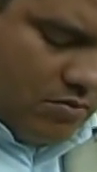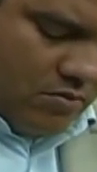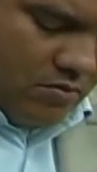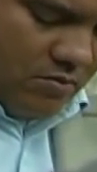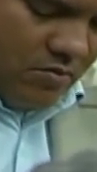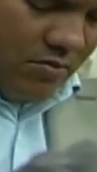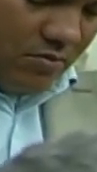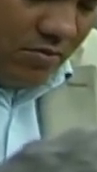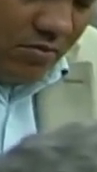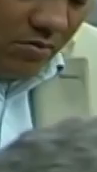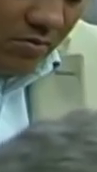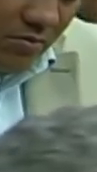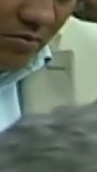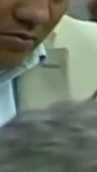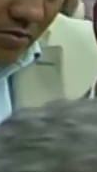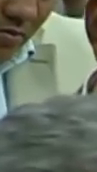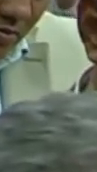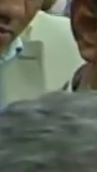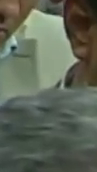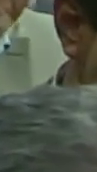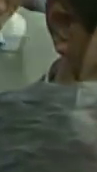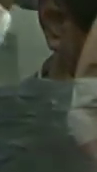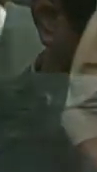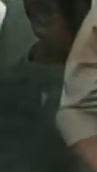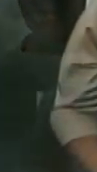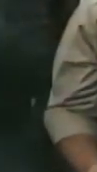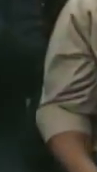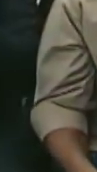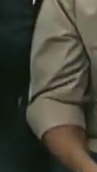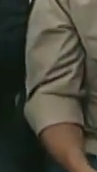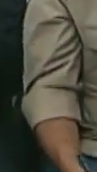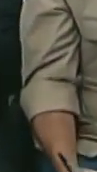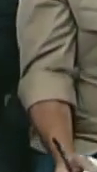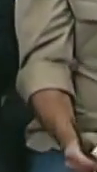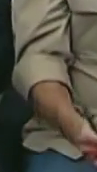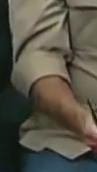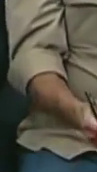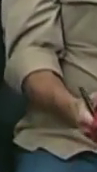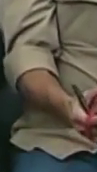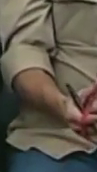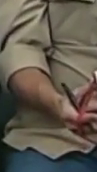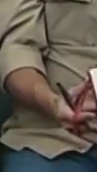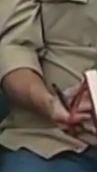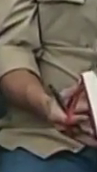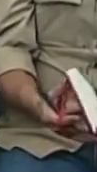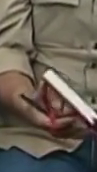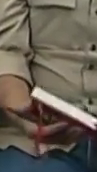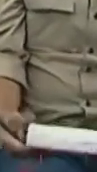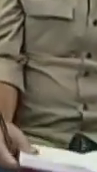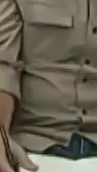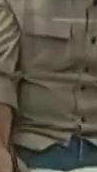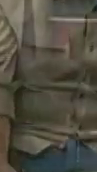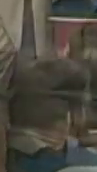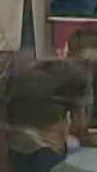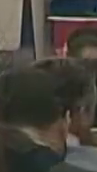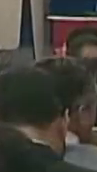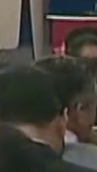miles en todas estas 60 ciudades por miles no hay excusa